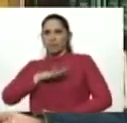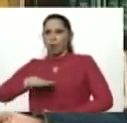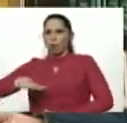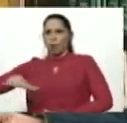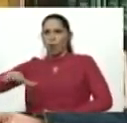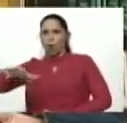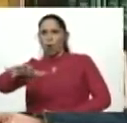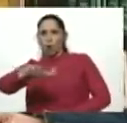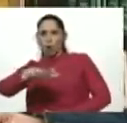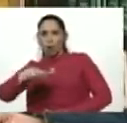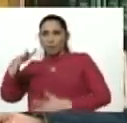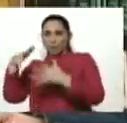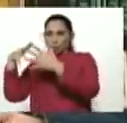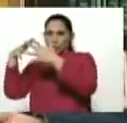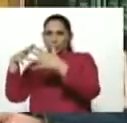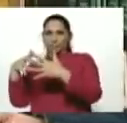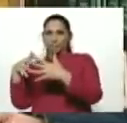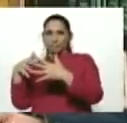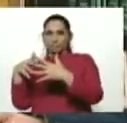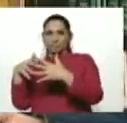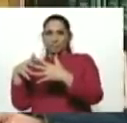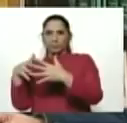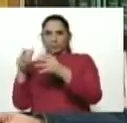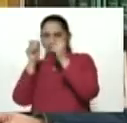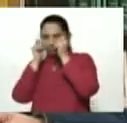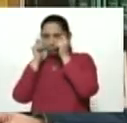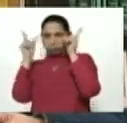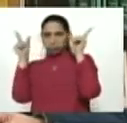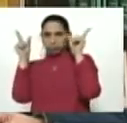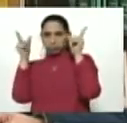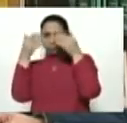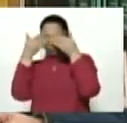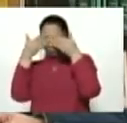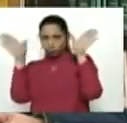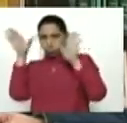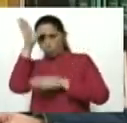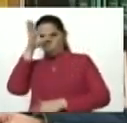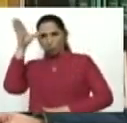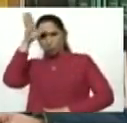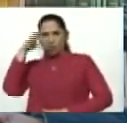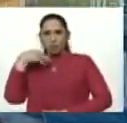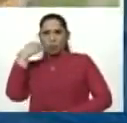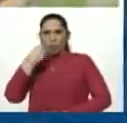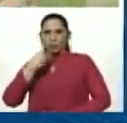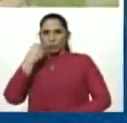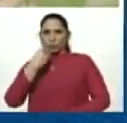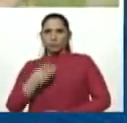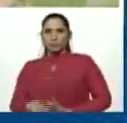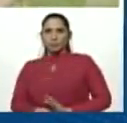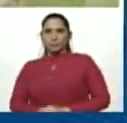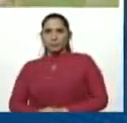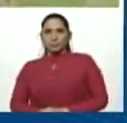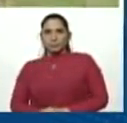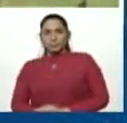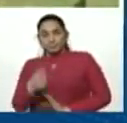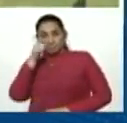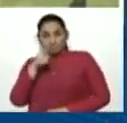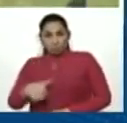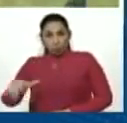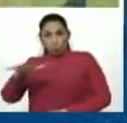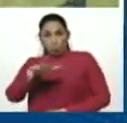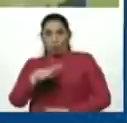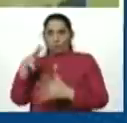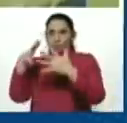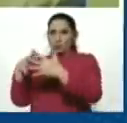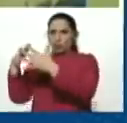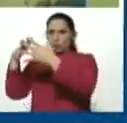Unidos, de este despertar de la conciencia de la juventud y del pueblo de los Estados